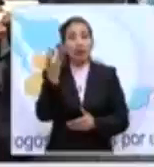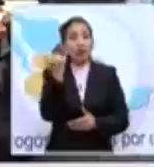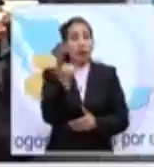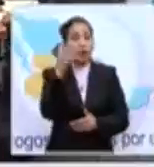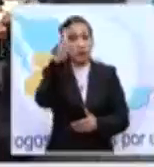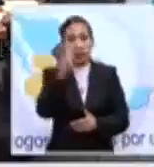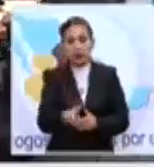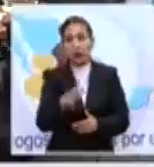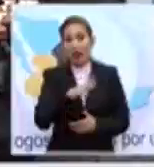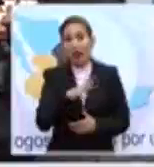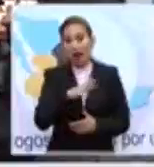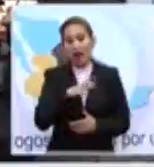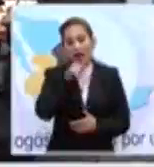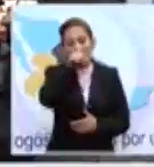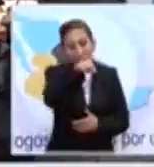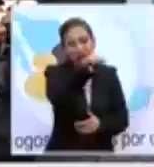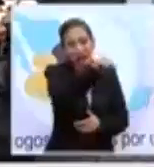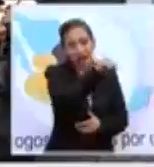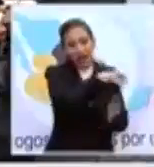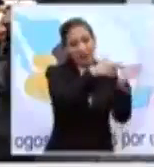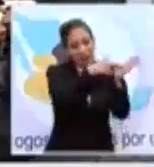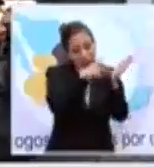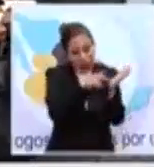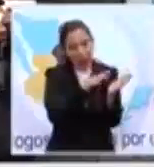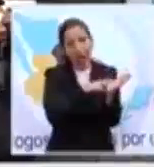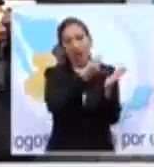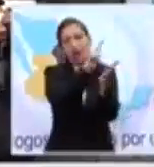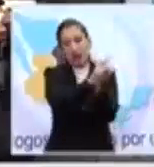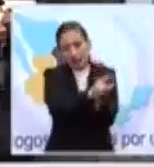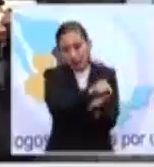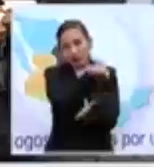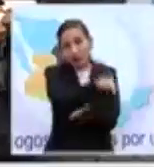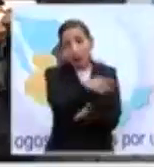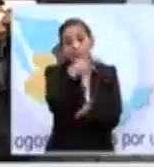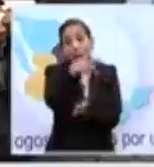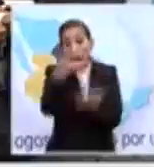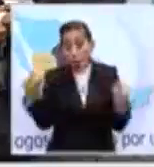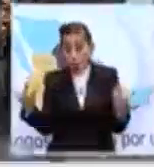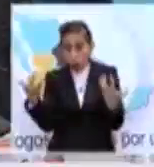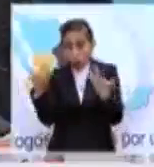Definitivamente creo que existen los instrumentos, existe el marco normativo, pero el problema de